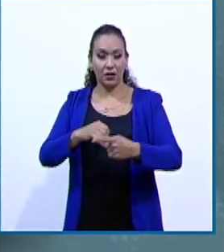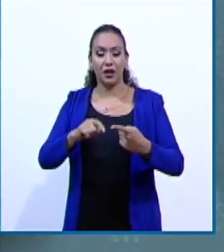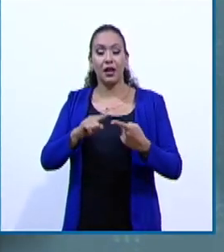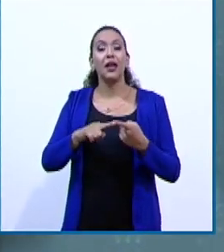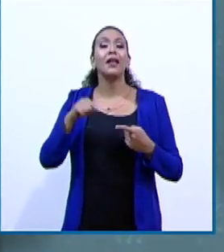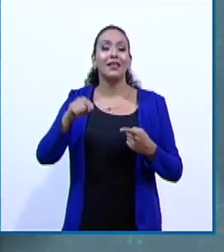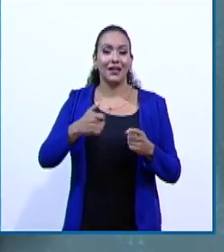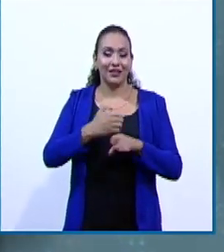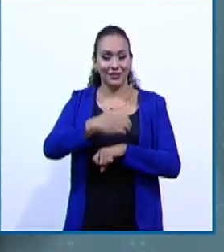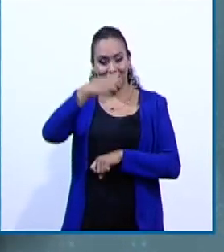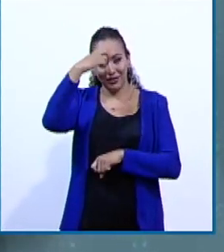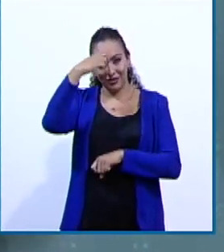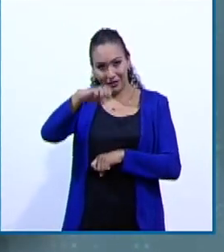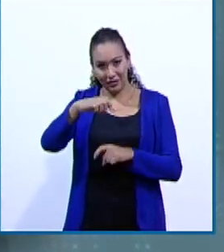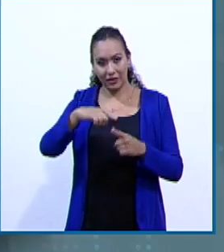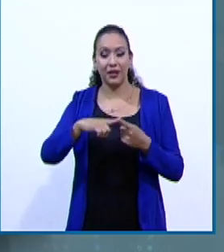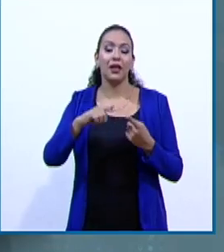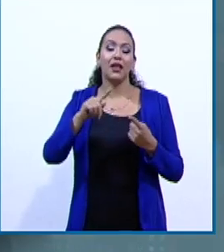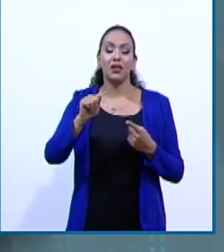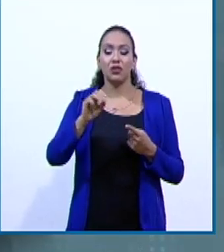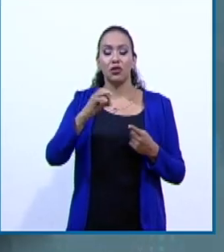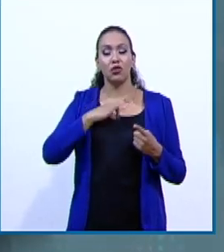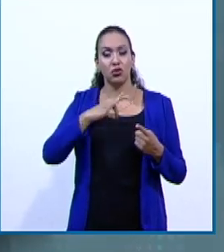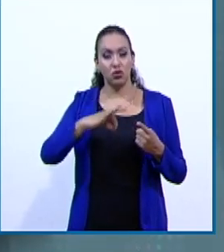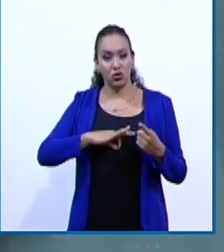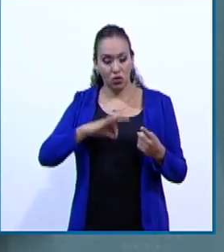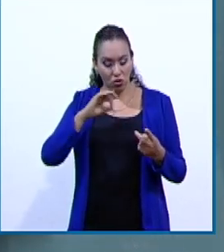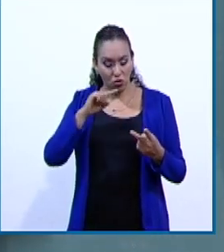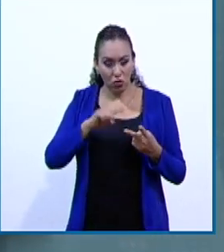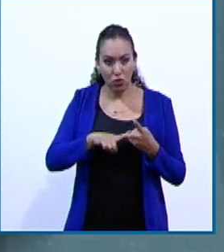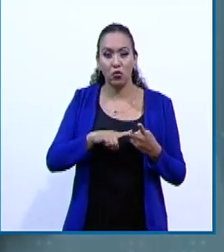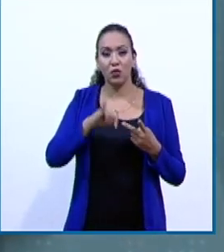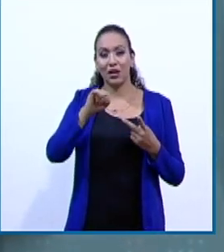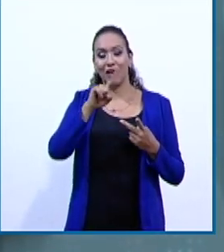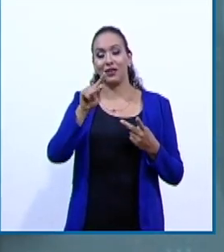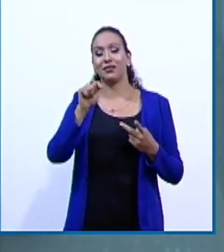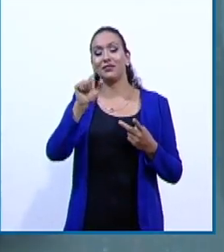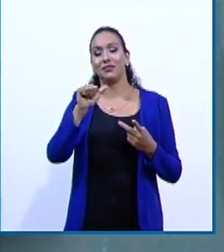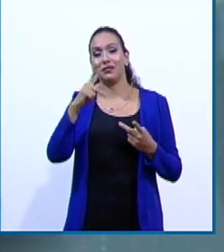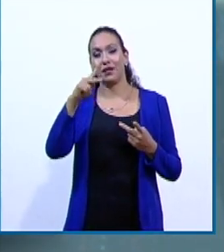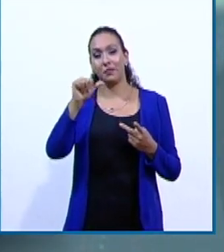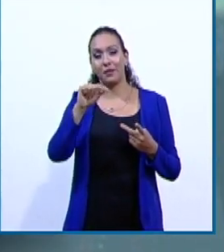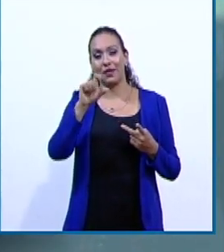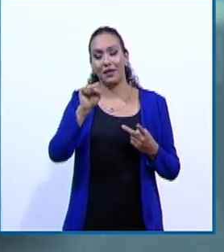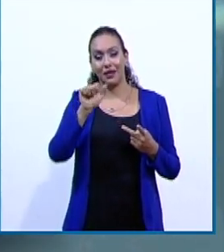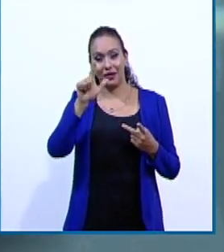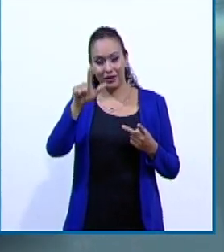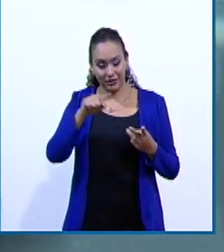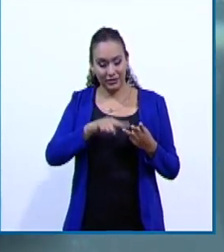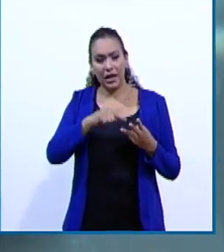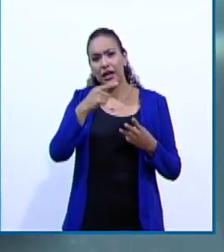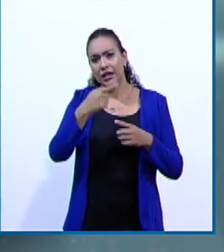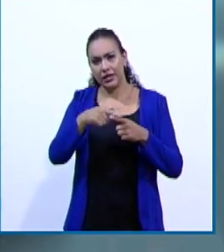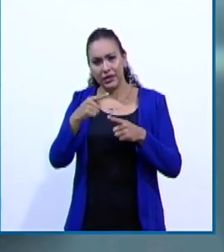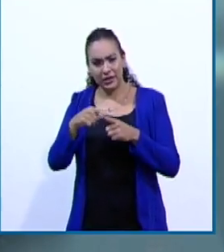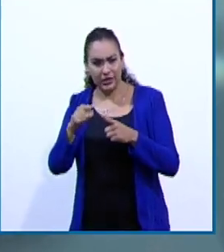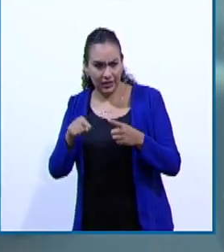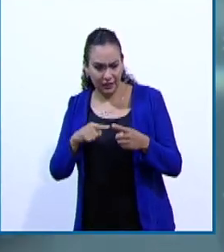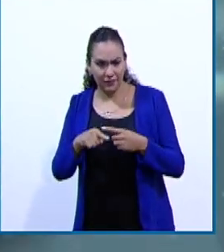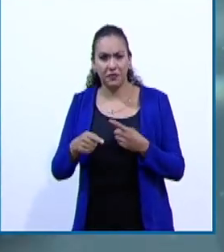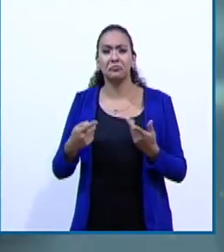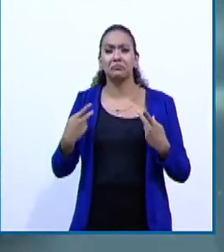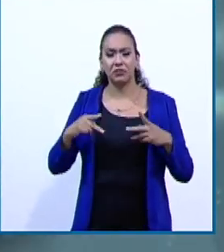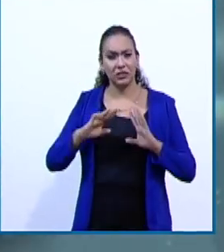Bravo, Tejupilco, Ixtapan de la Sal, Toluca y Tenango del Valle, quienes ahora tienen certeza jurídica de su patrimonio con el programa